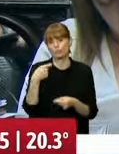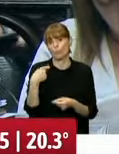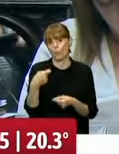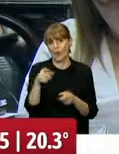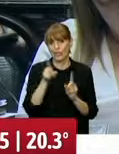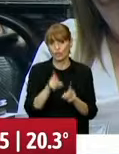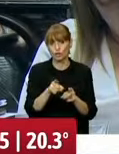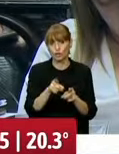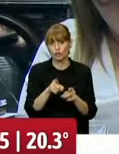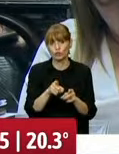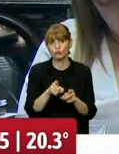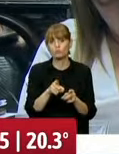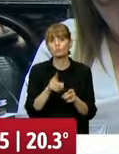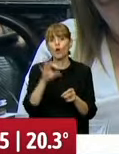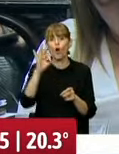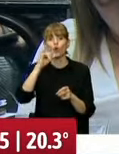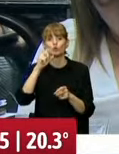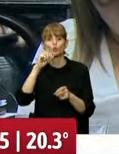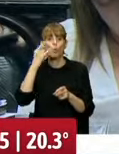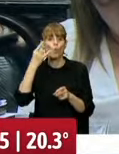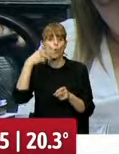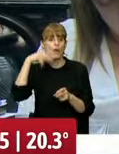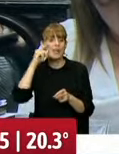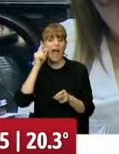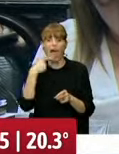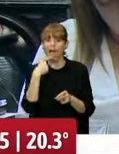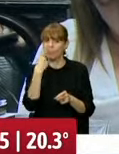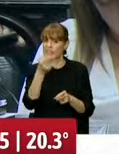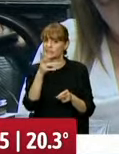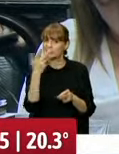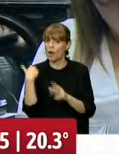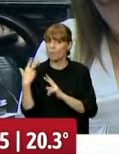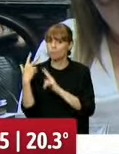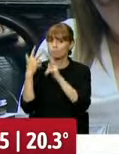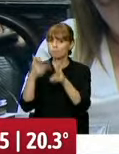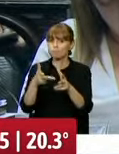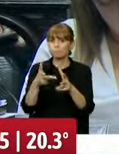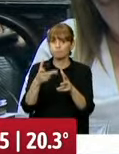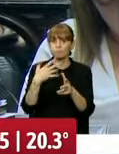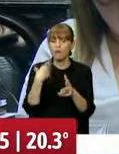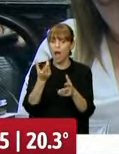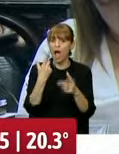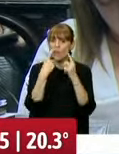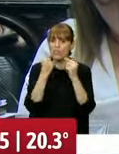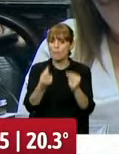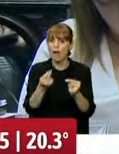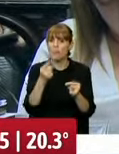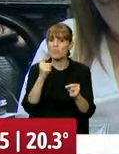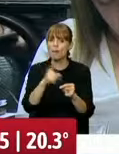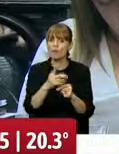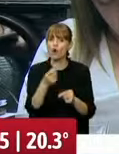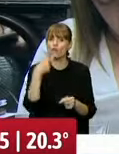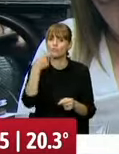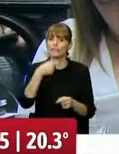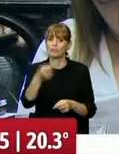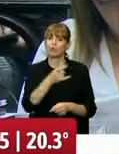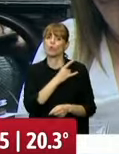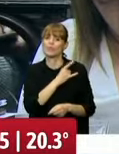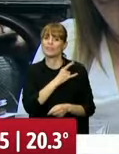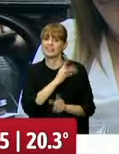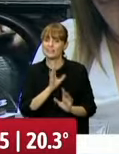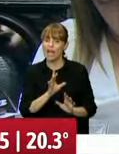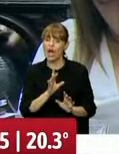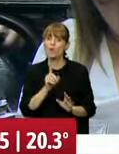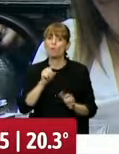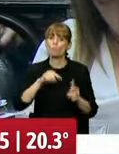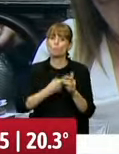en general, 142 votos obtuvo el gobierno, digamos, para aprobar la ley Bases, 2 menos que en diciembre, pero